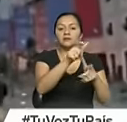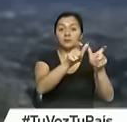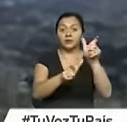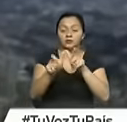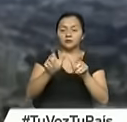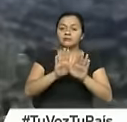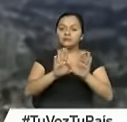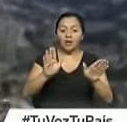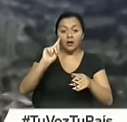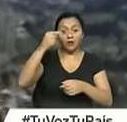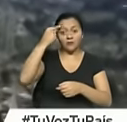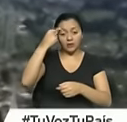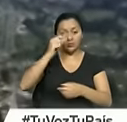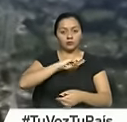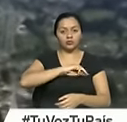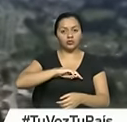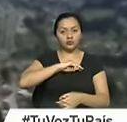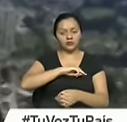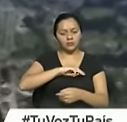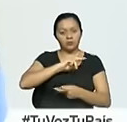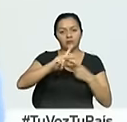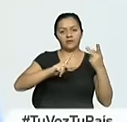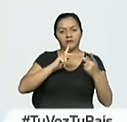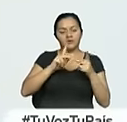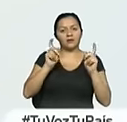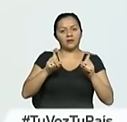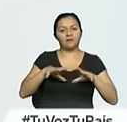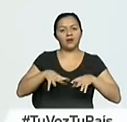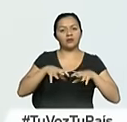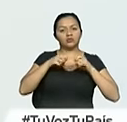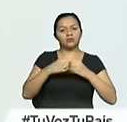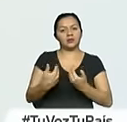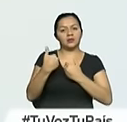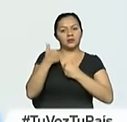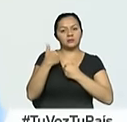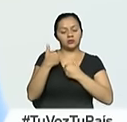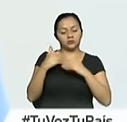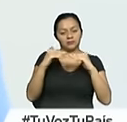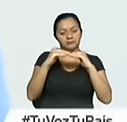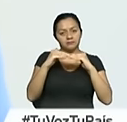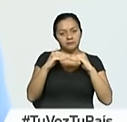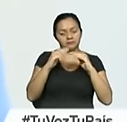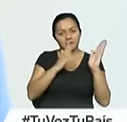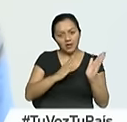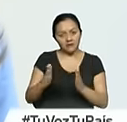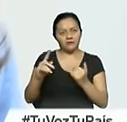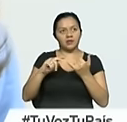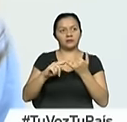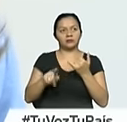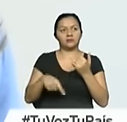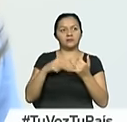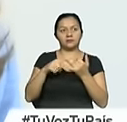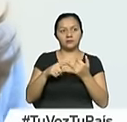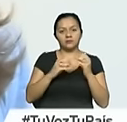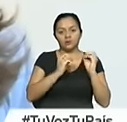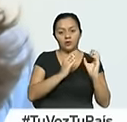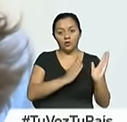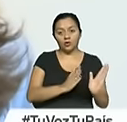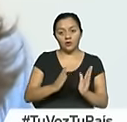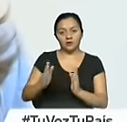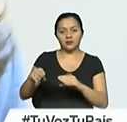ya los gobiernos autónomos descentralizados debemos asumir esas competencias de la planificación, el